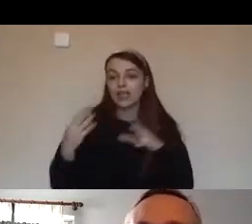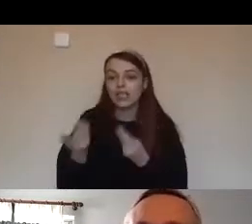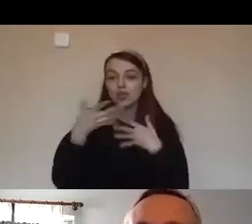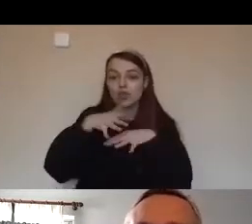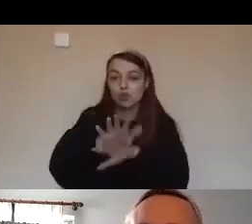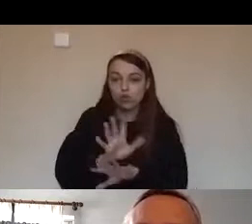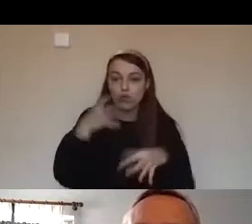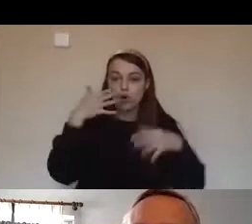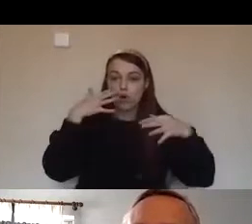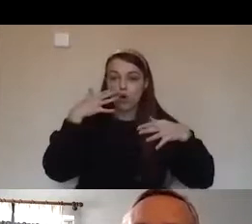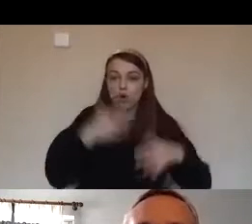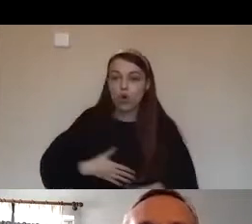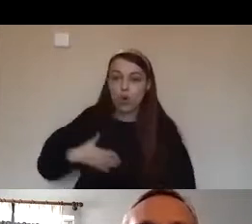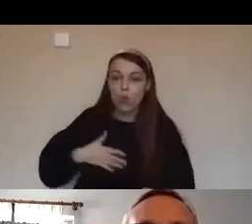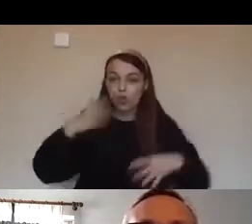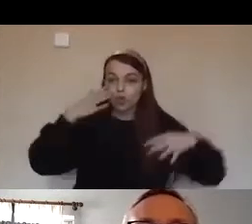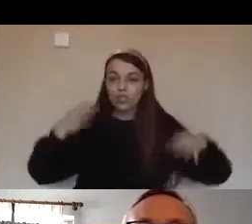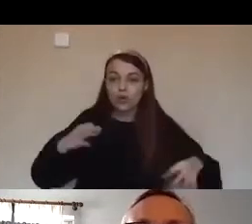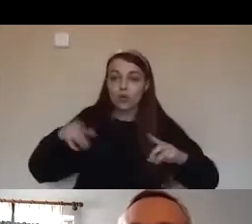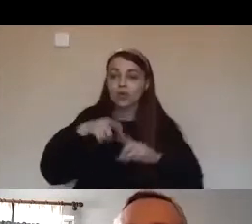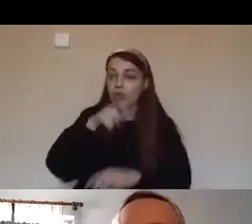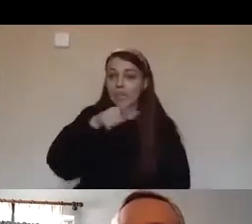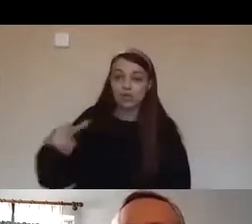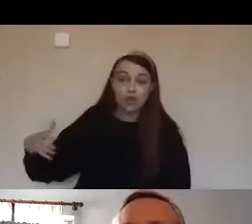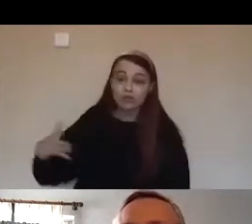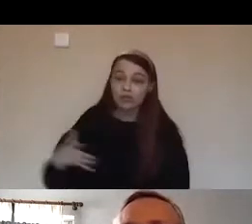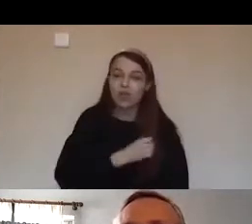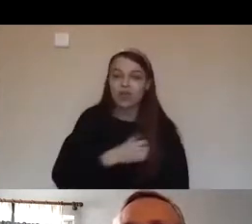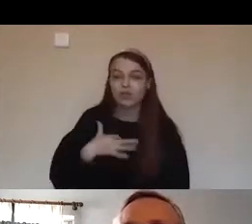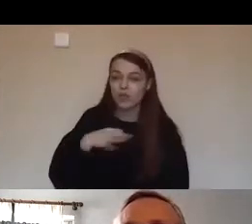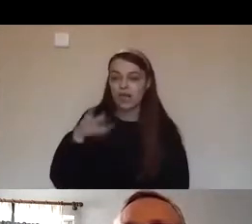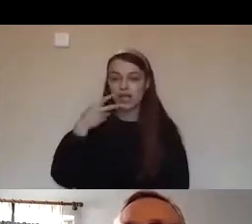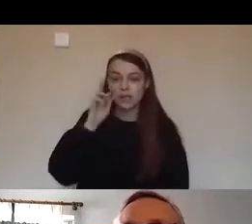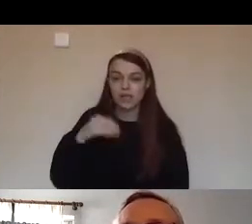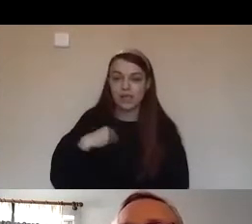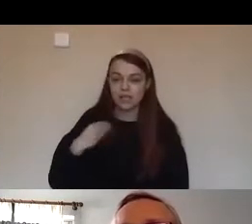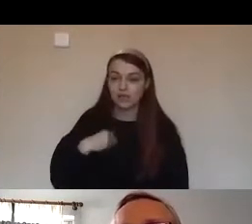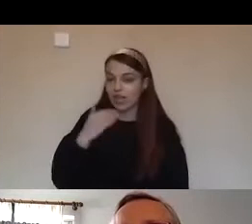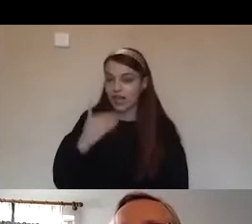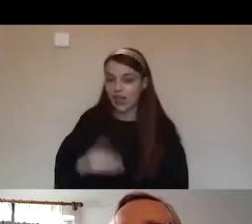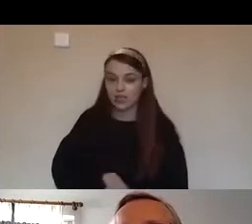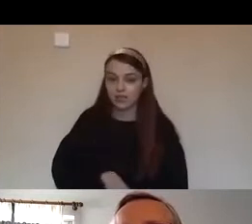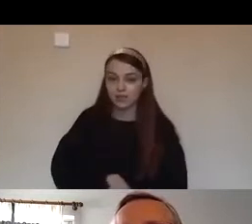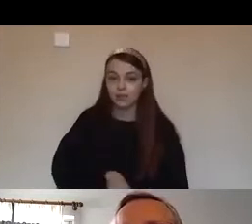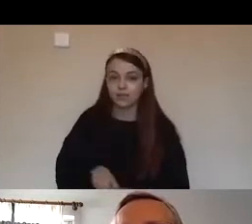seguro, para que todo el mundo pueda disfrutar de las experiencias. Gracias.